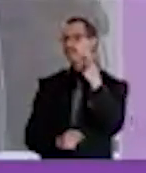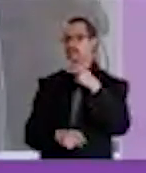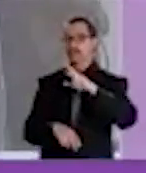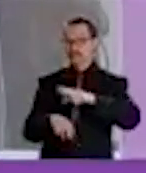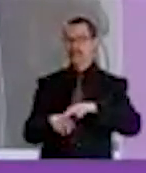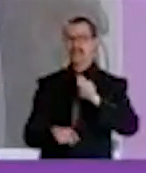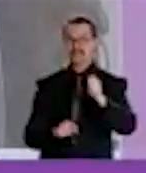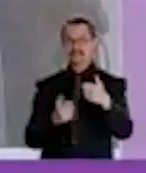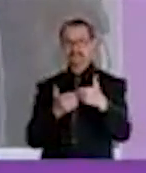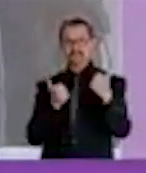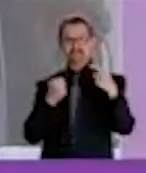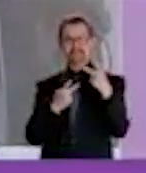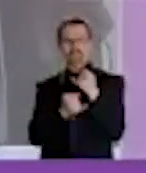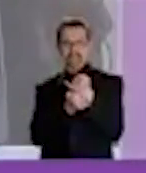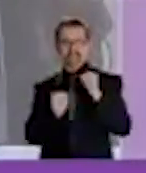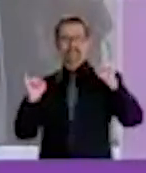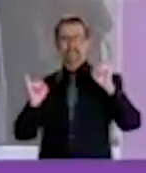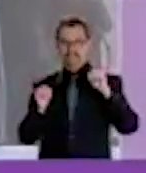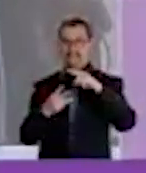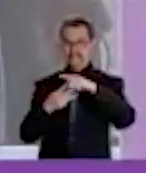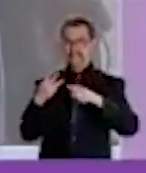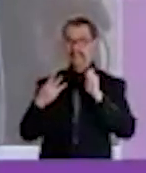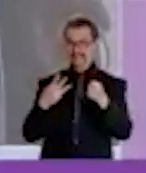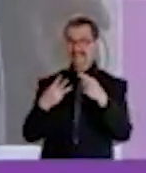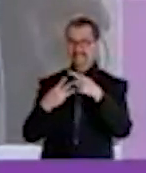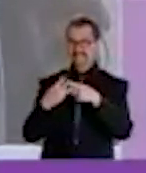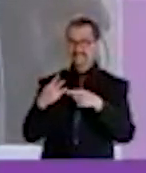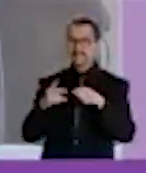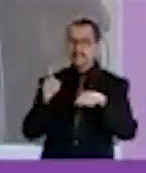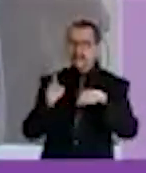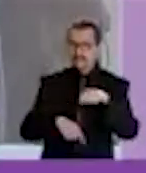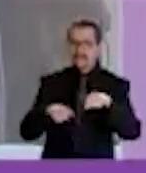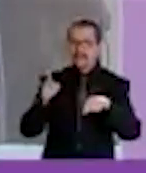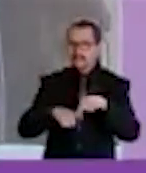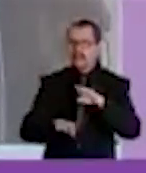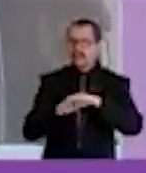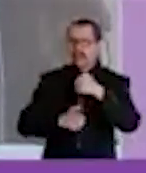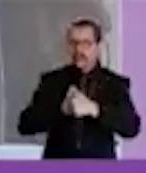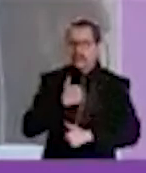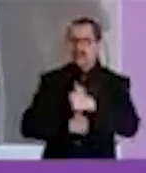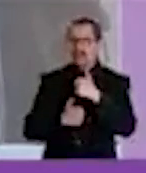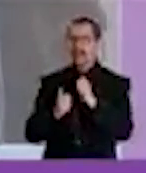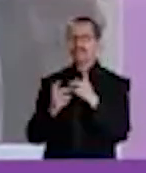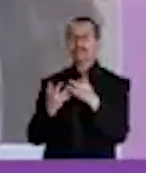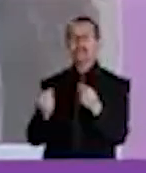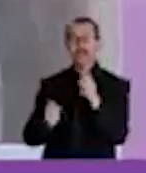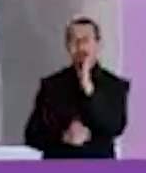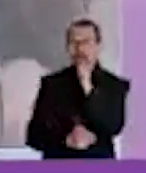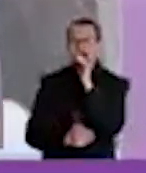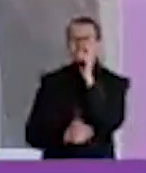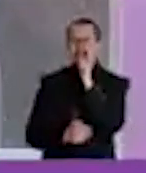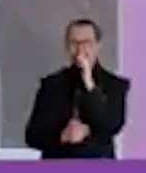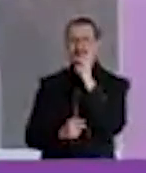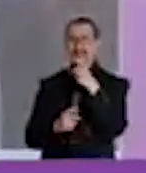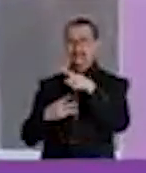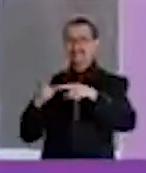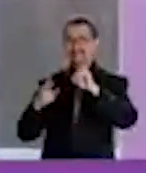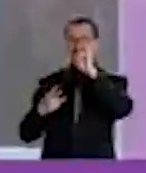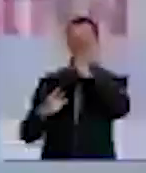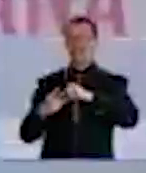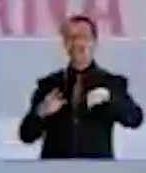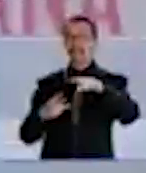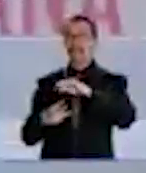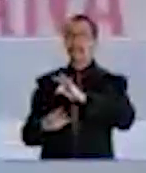ellos son los jefes de sus partidos y no lo han podido resolver lo que yo tengo que hacer es pedirles ellos lo pueden hacer